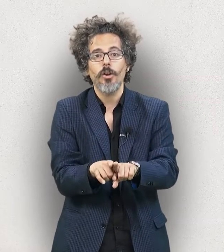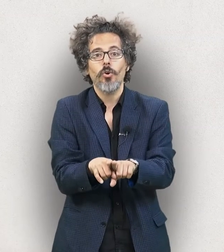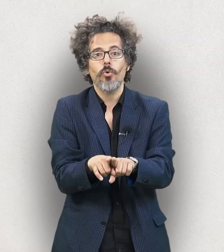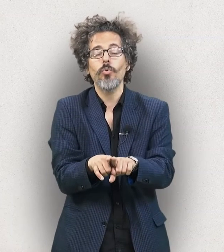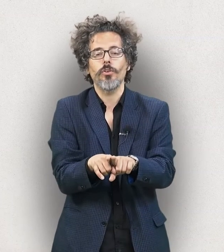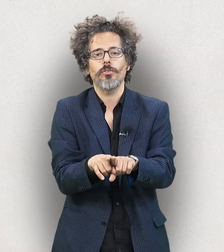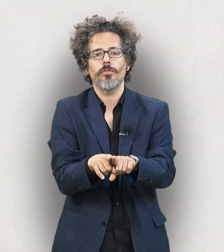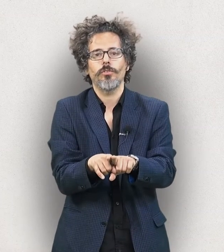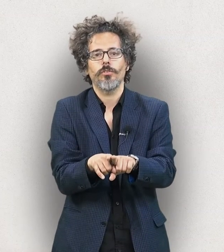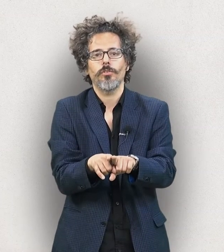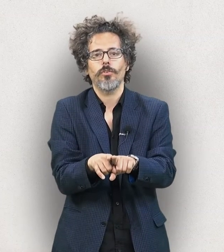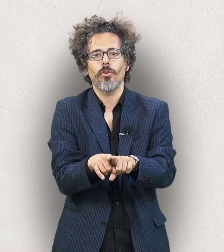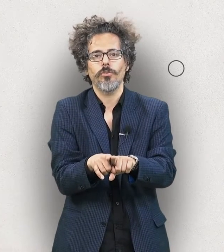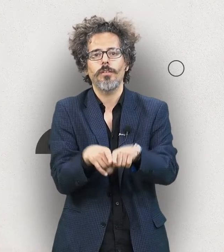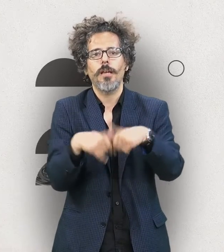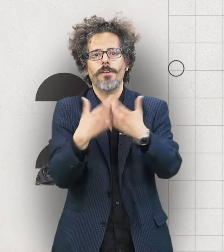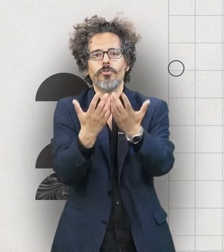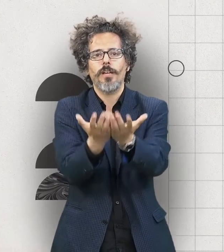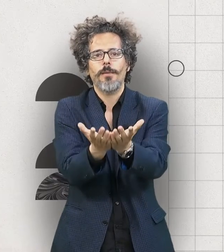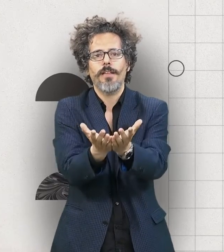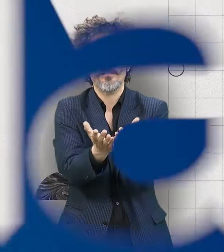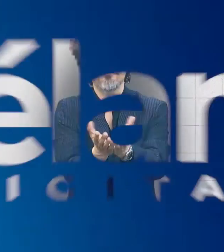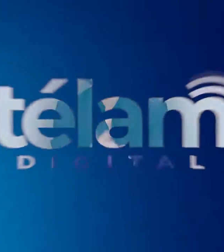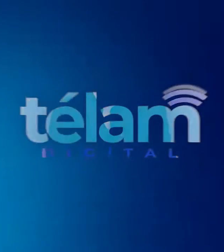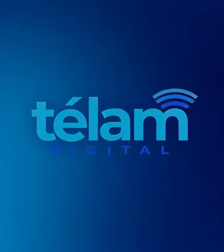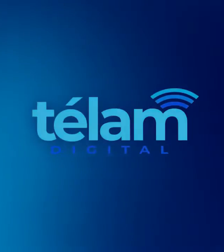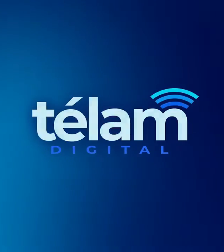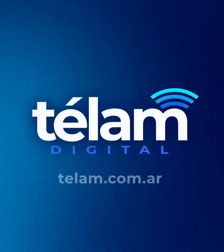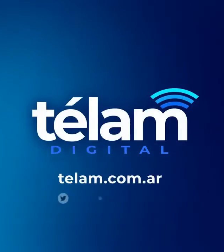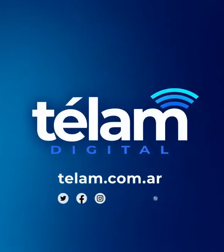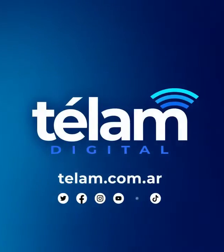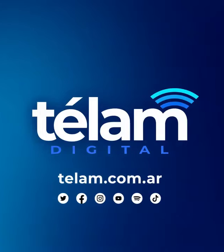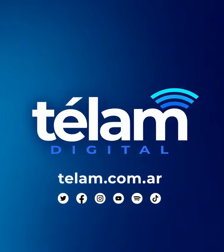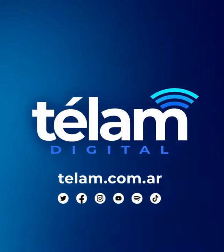volvía uno con la persona amada.